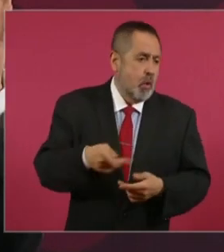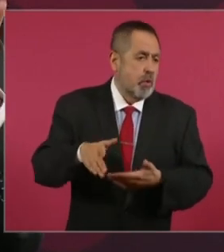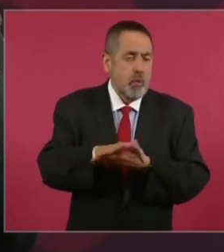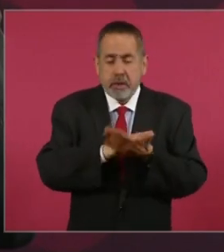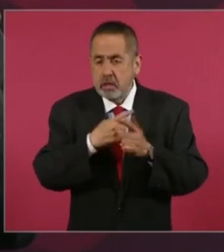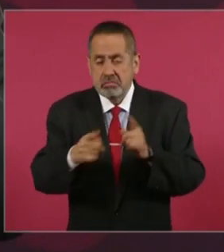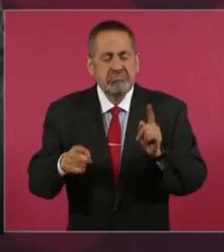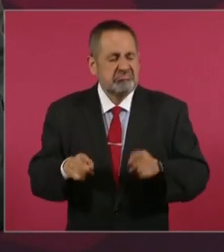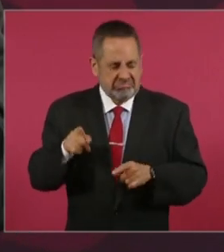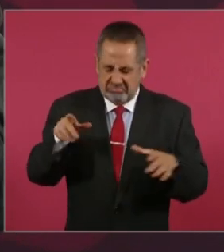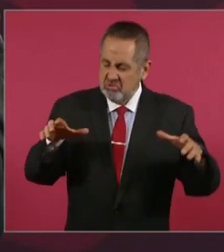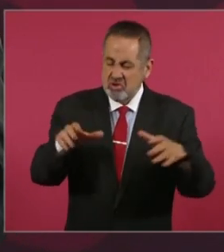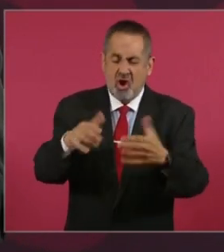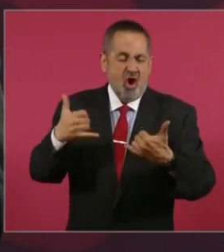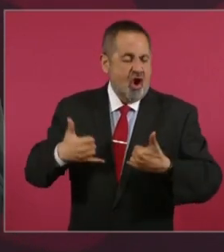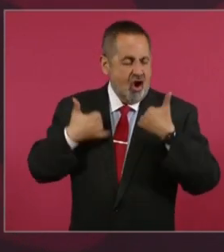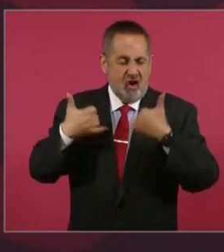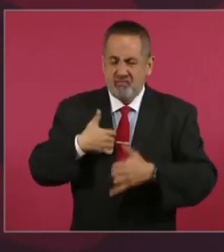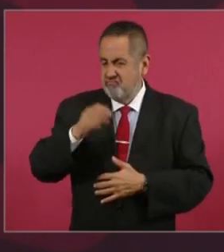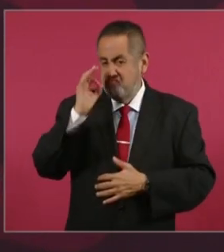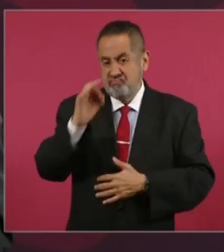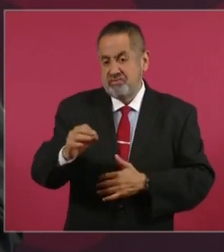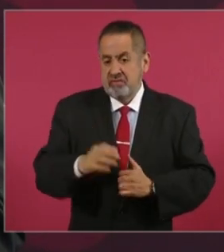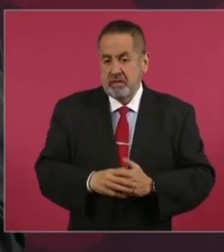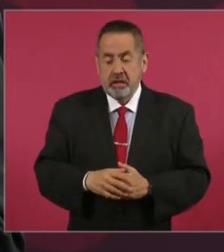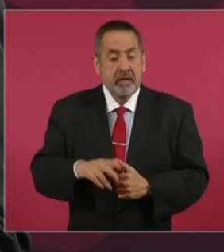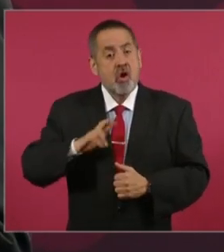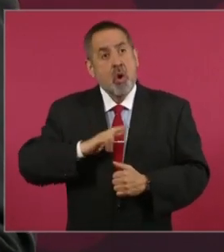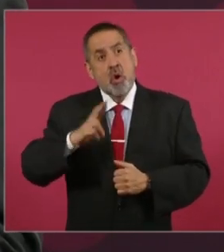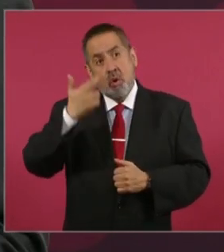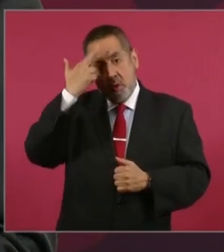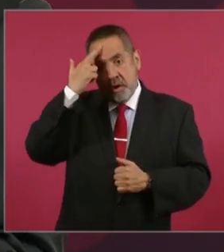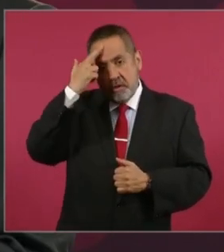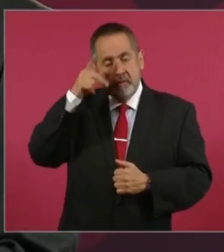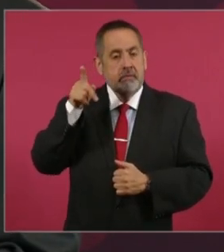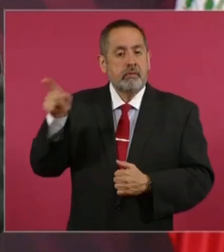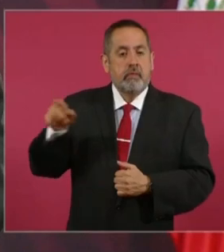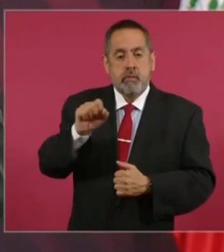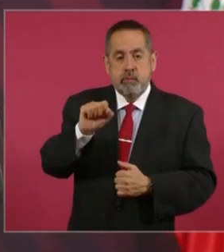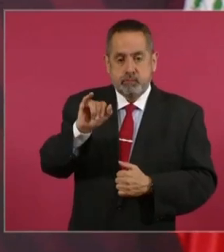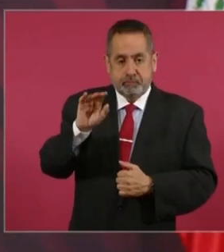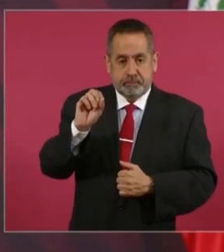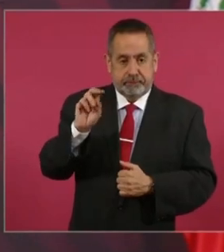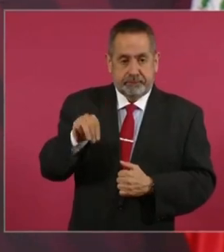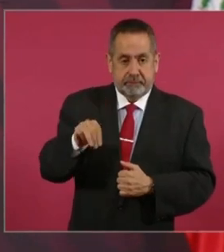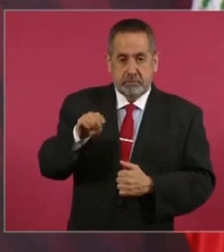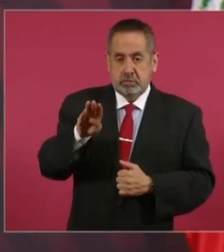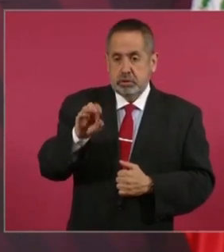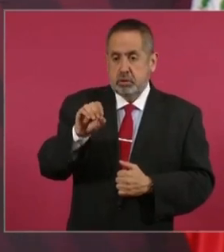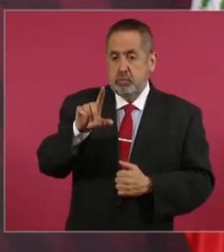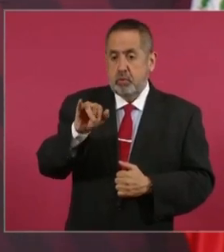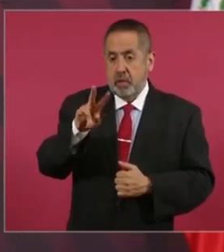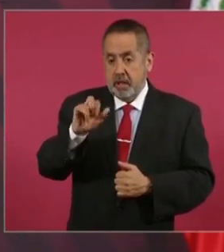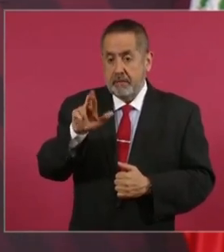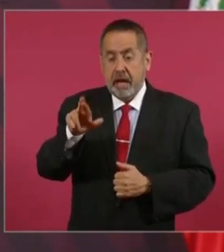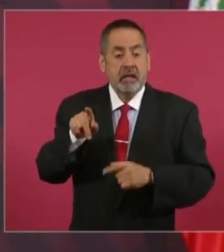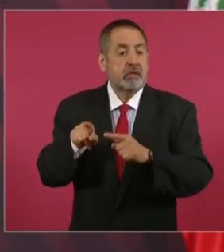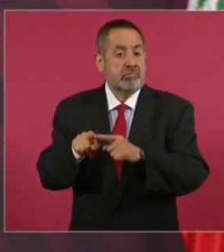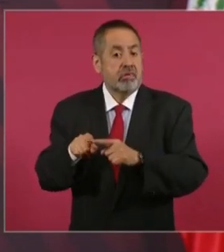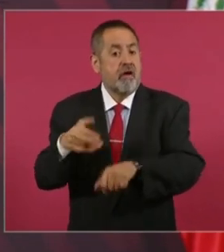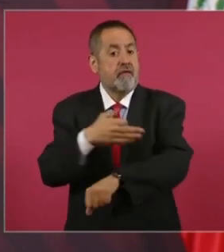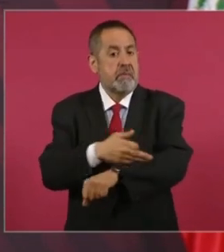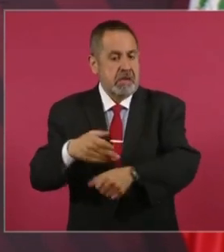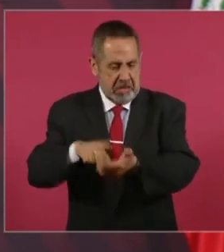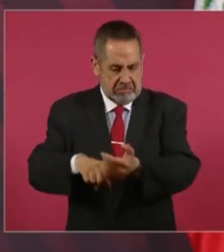Siempre me acuerdo de que el libertador Simón Bolívar era de una familia